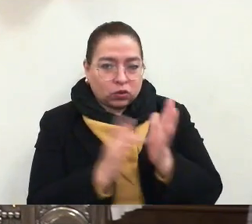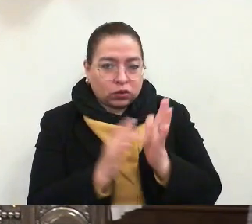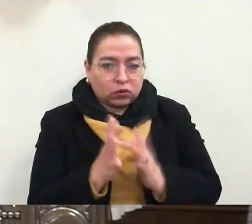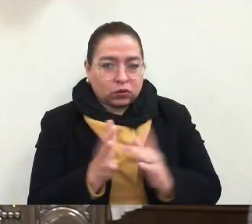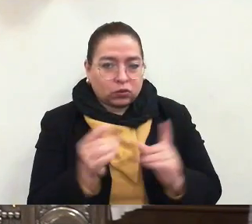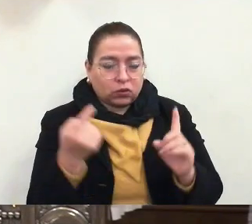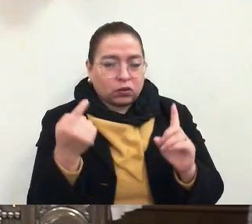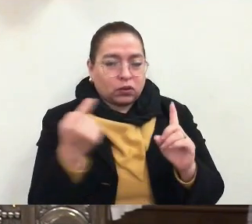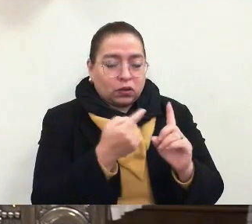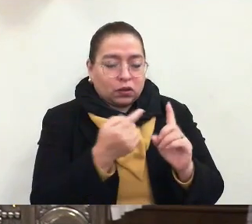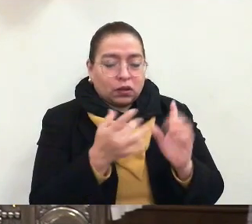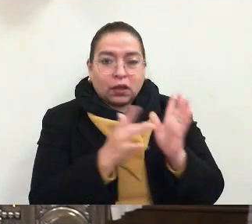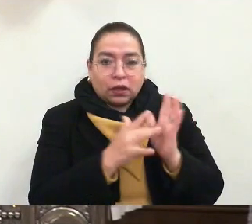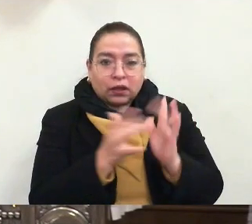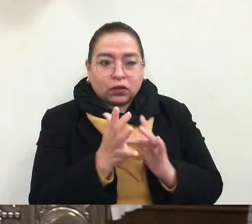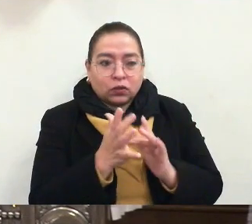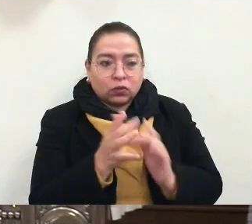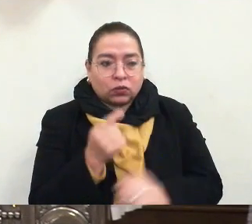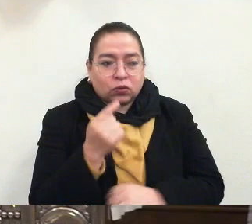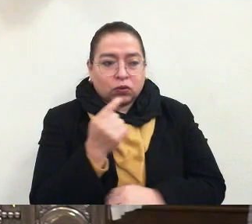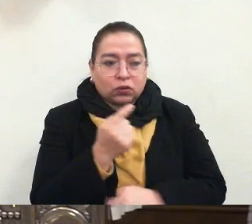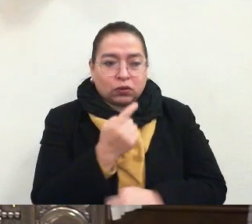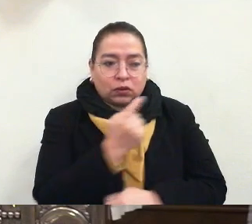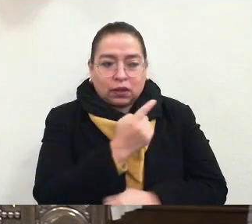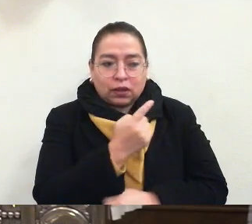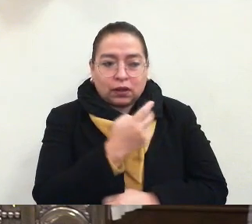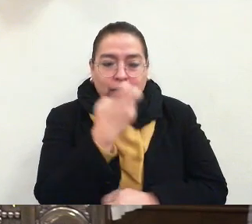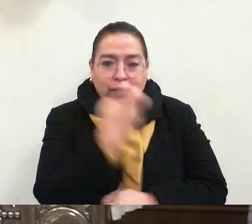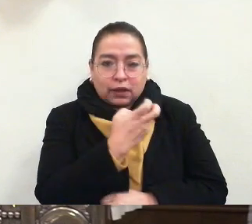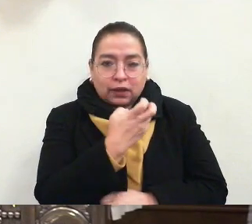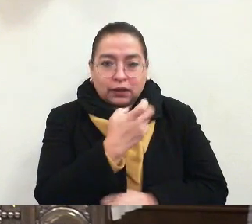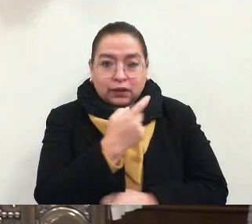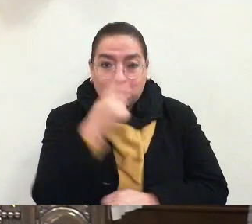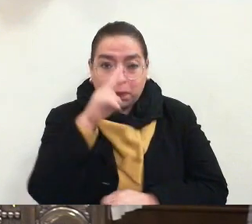es la palabra de Dios hecha carne.